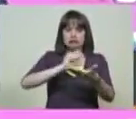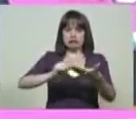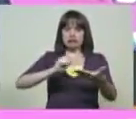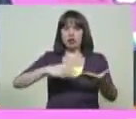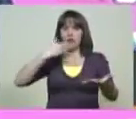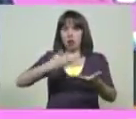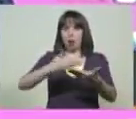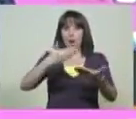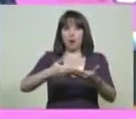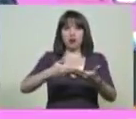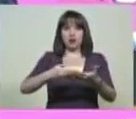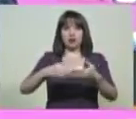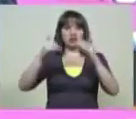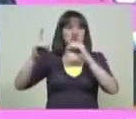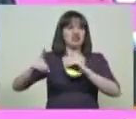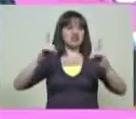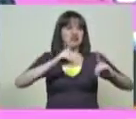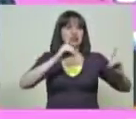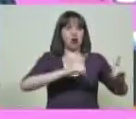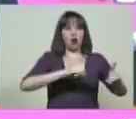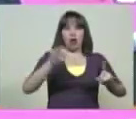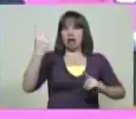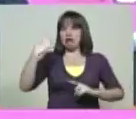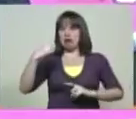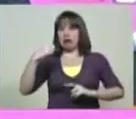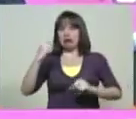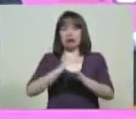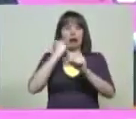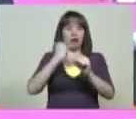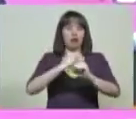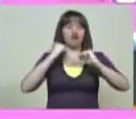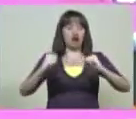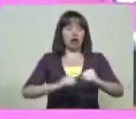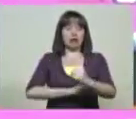las deliberaciones y los jornadas del día de ayer intensa